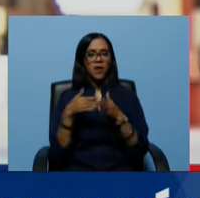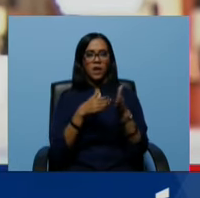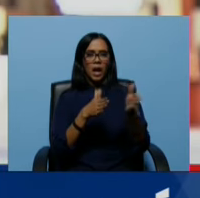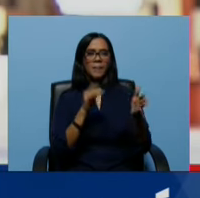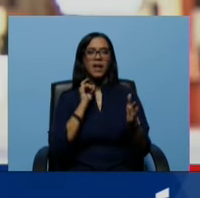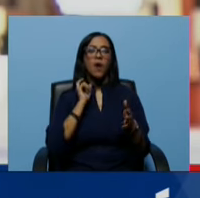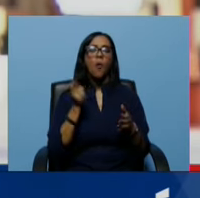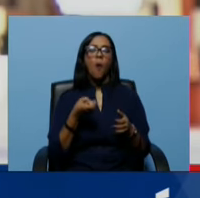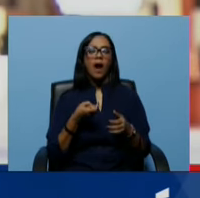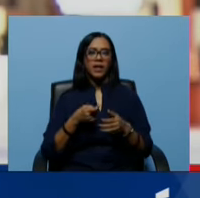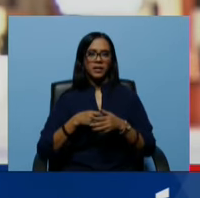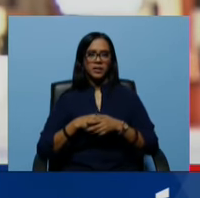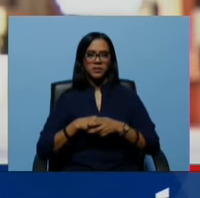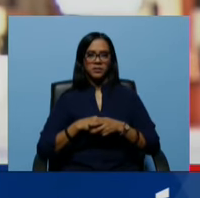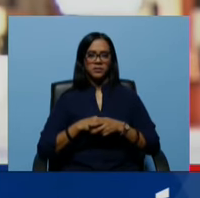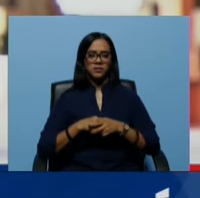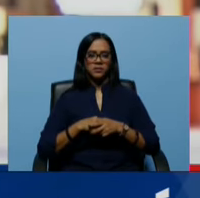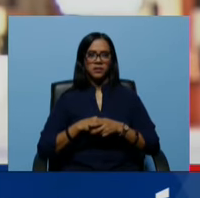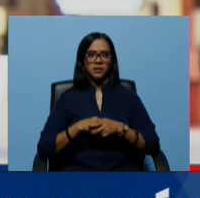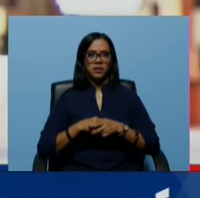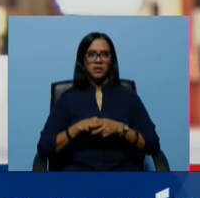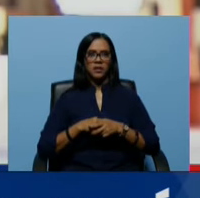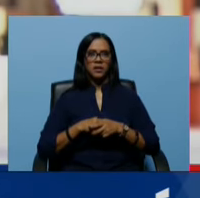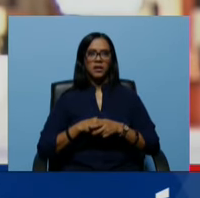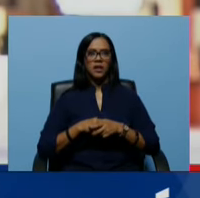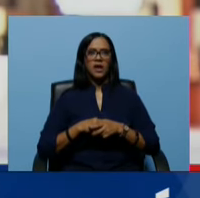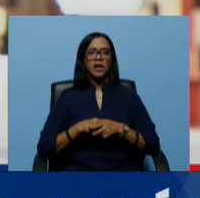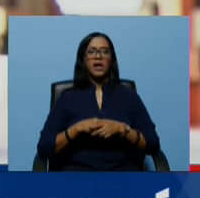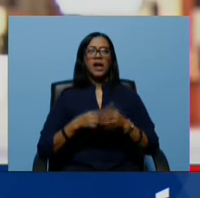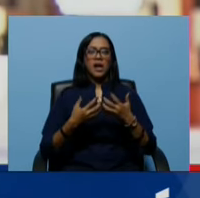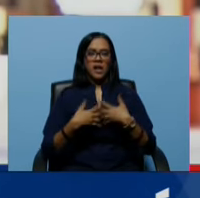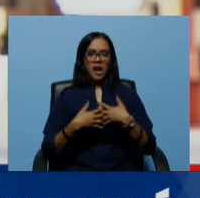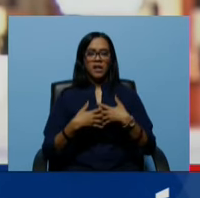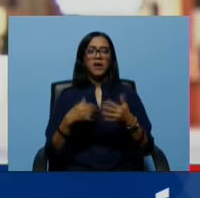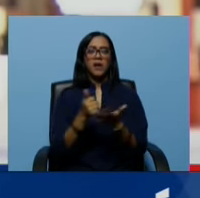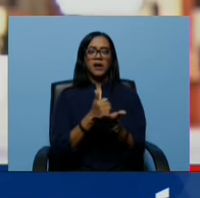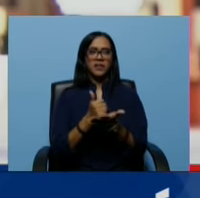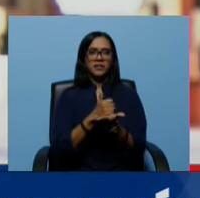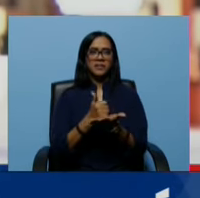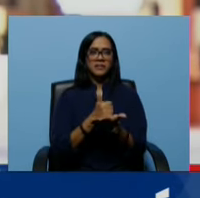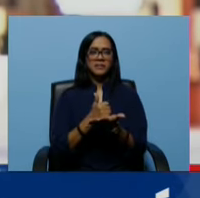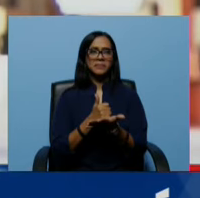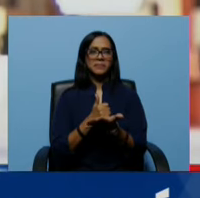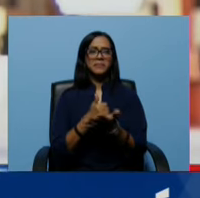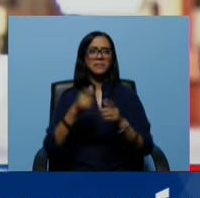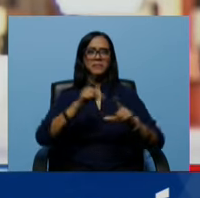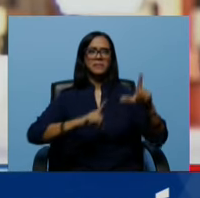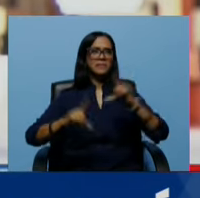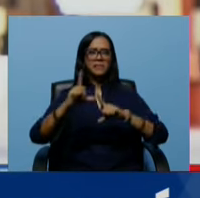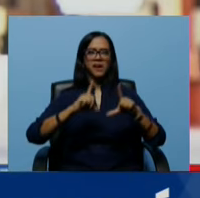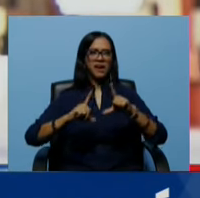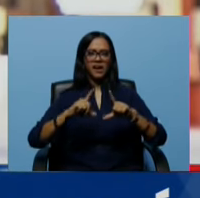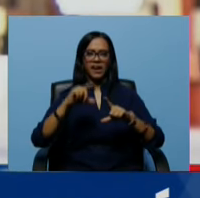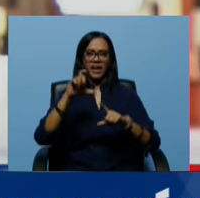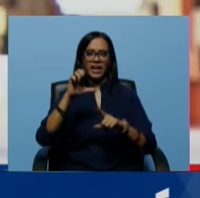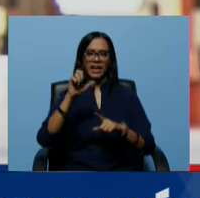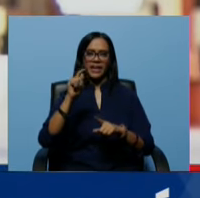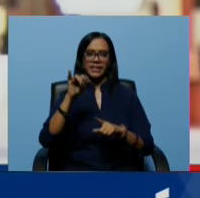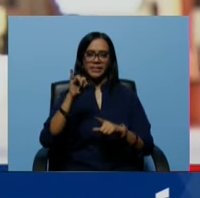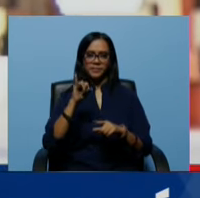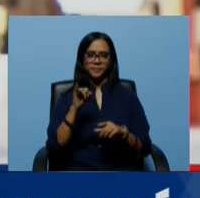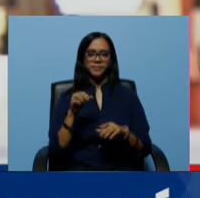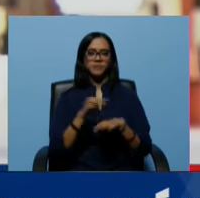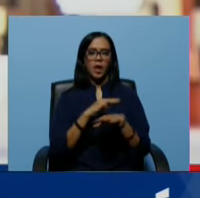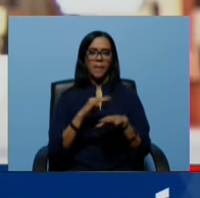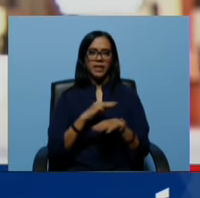Guarenas, en la industria farmacéutica de laboratorios Leti. Allá está la ministra